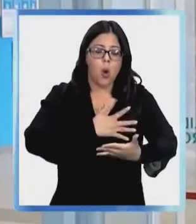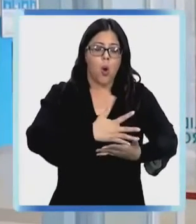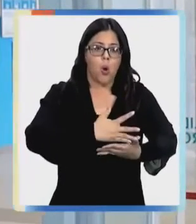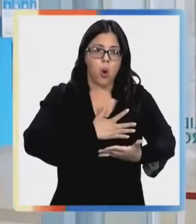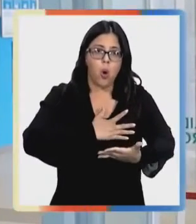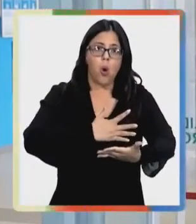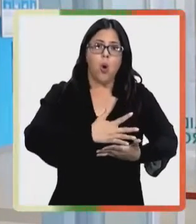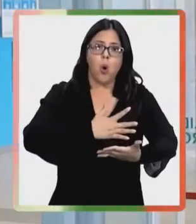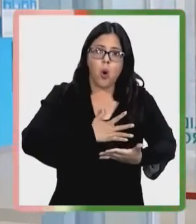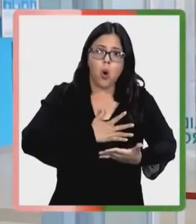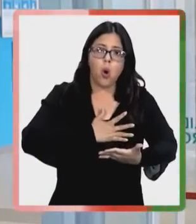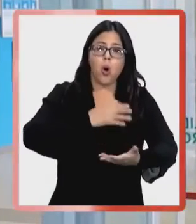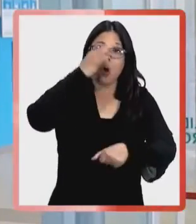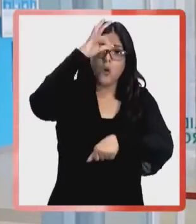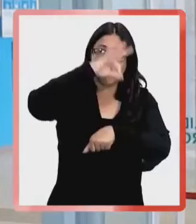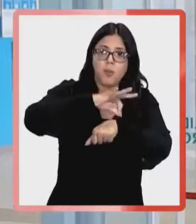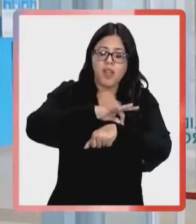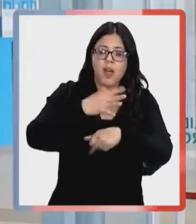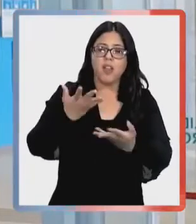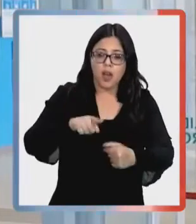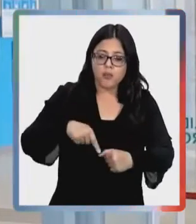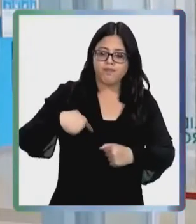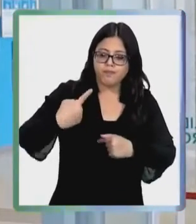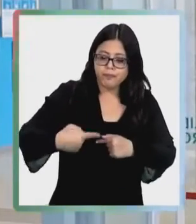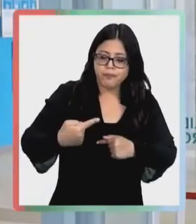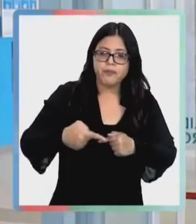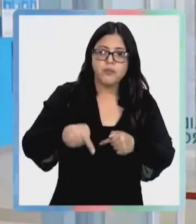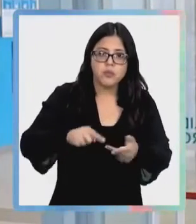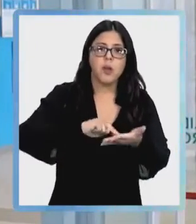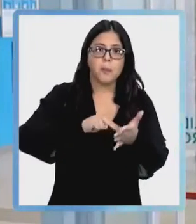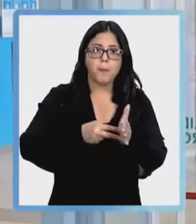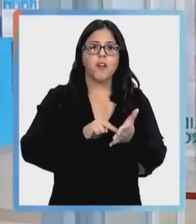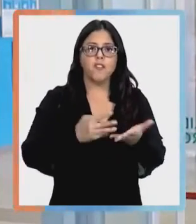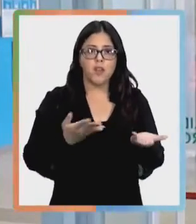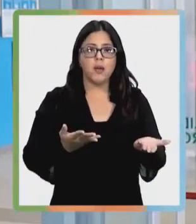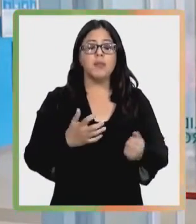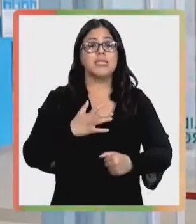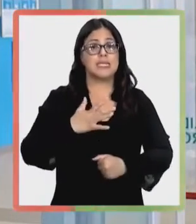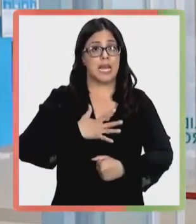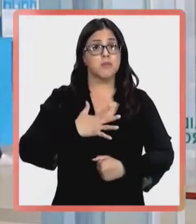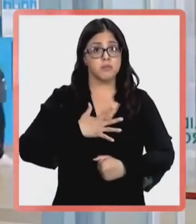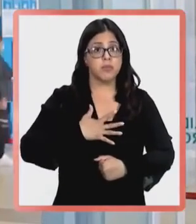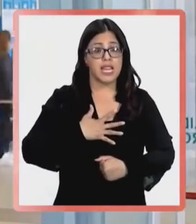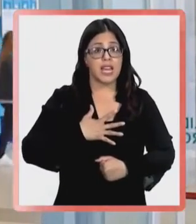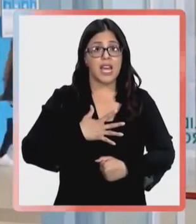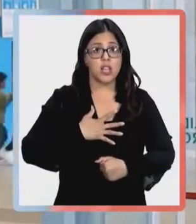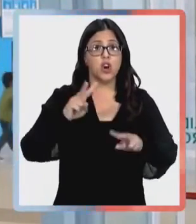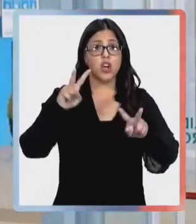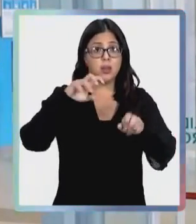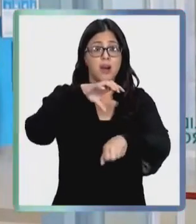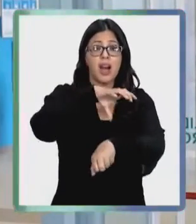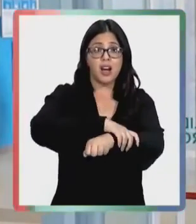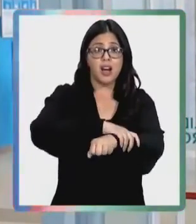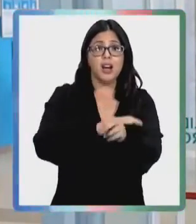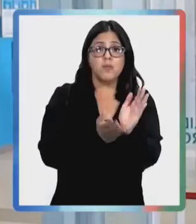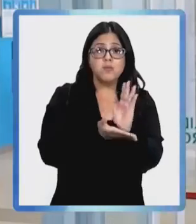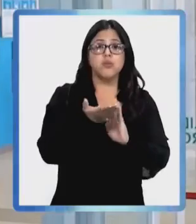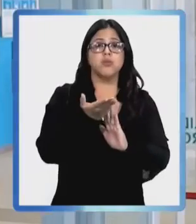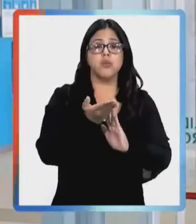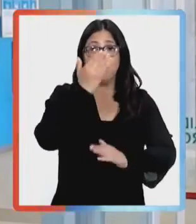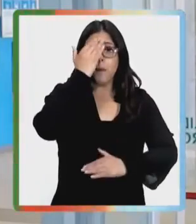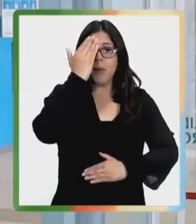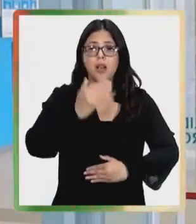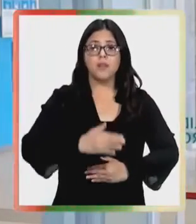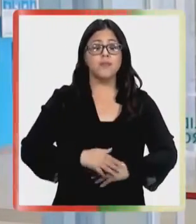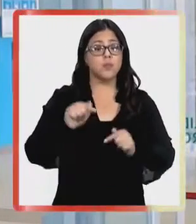cardiopatía hipertensiva, insuficiencia cardíaca, enfermedad renal crónica, son las complicaciones más temidas de una hipertensión